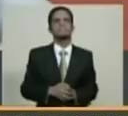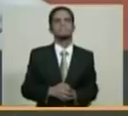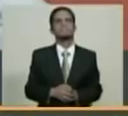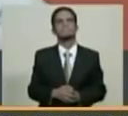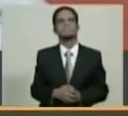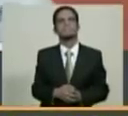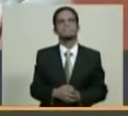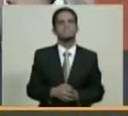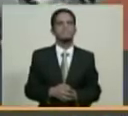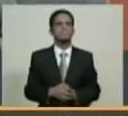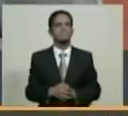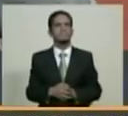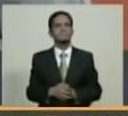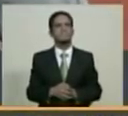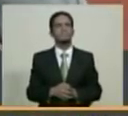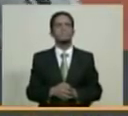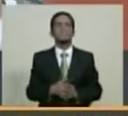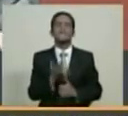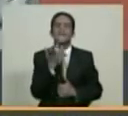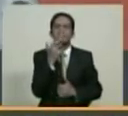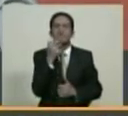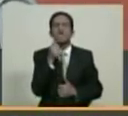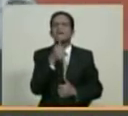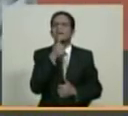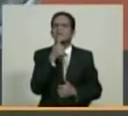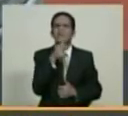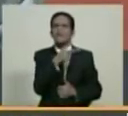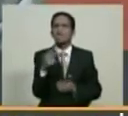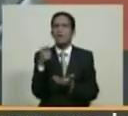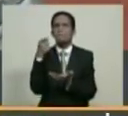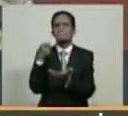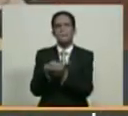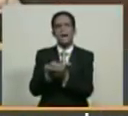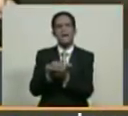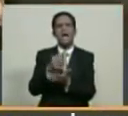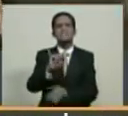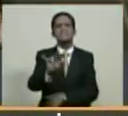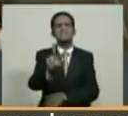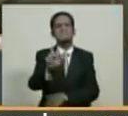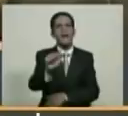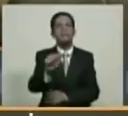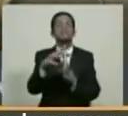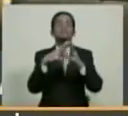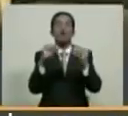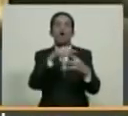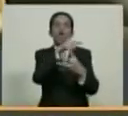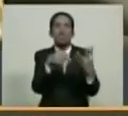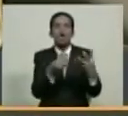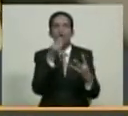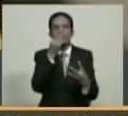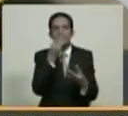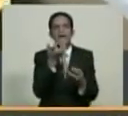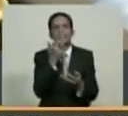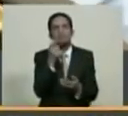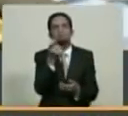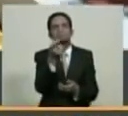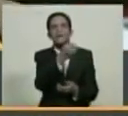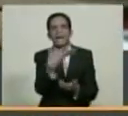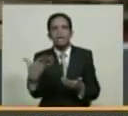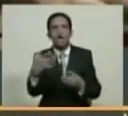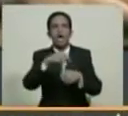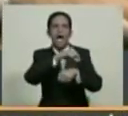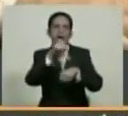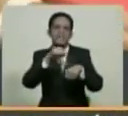Nicolás Maduro, se exoneran todos los alimentos y productos de consumo humano. Estamos hablando del arroz, el aceite,